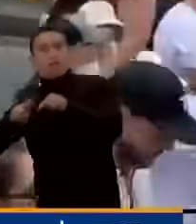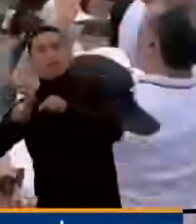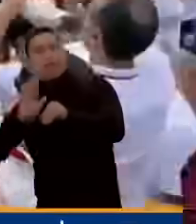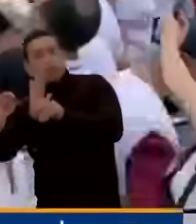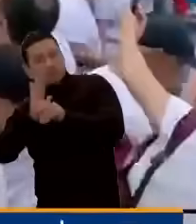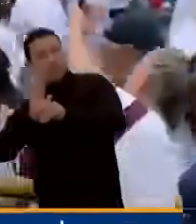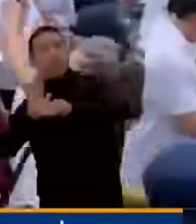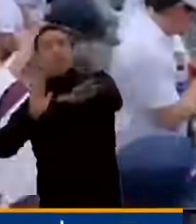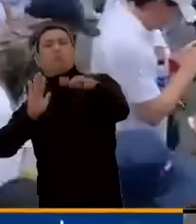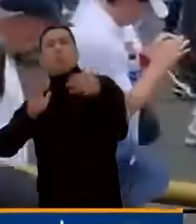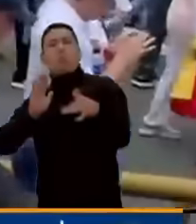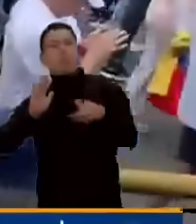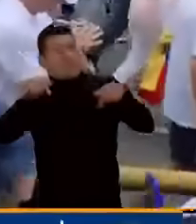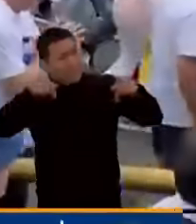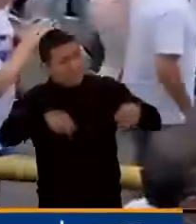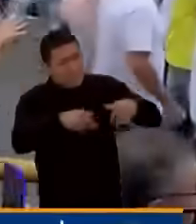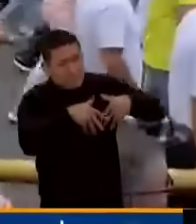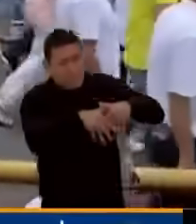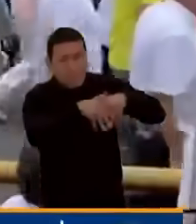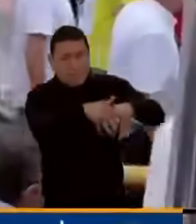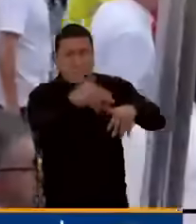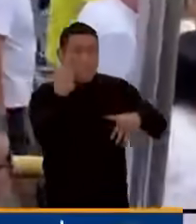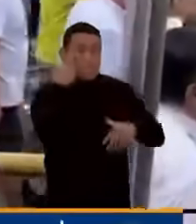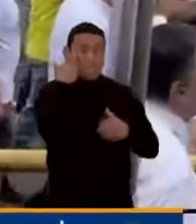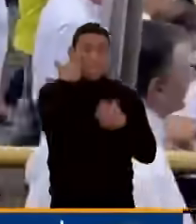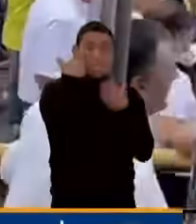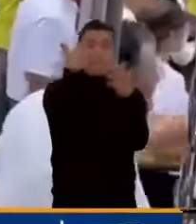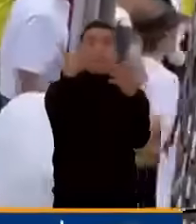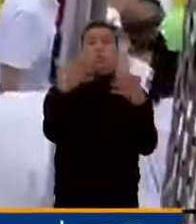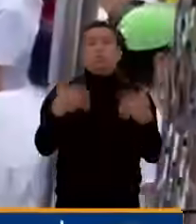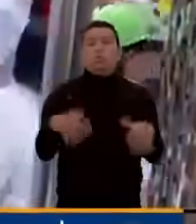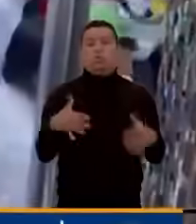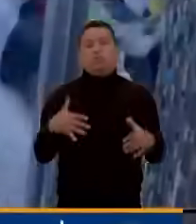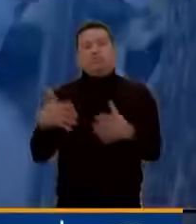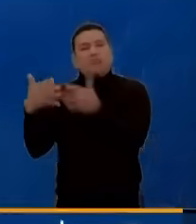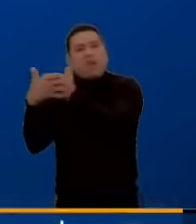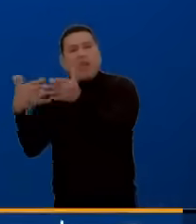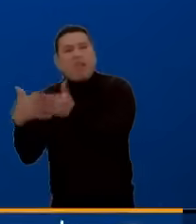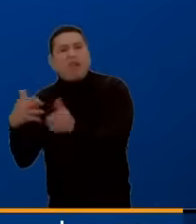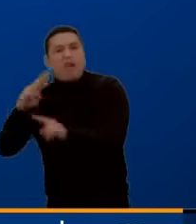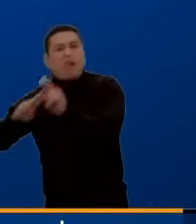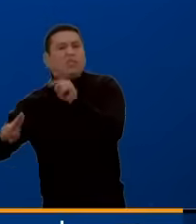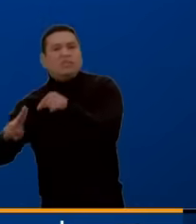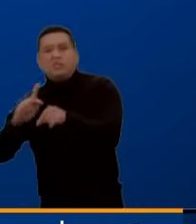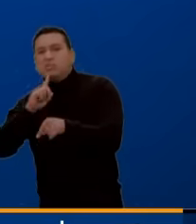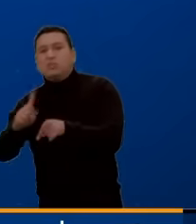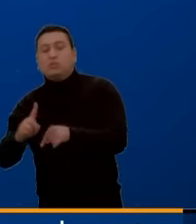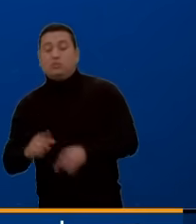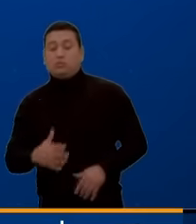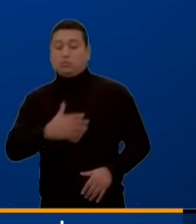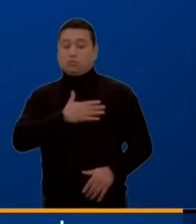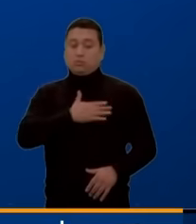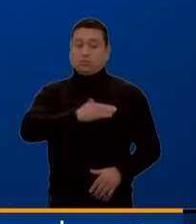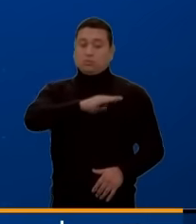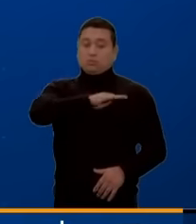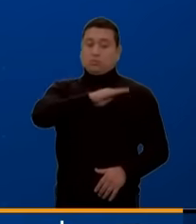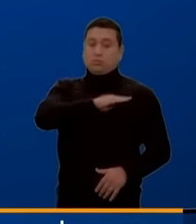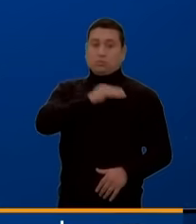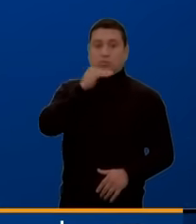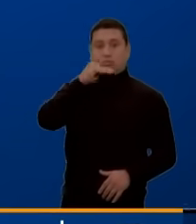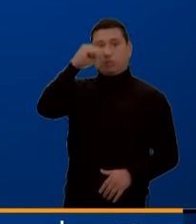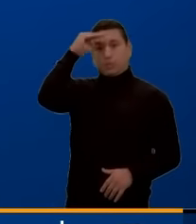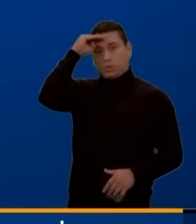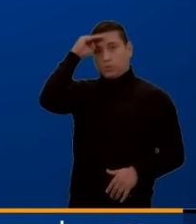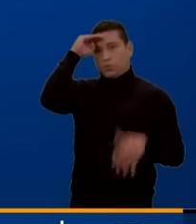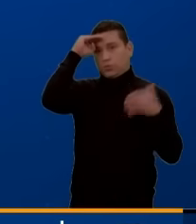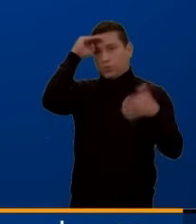fueron impresionantes. ¿Qué fue lo que dijo a través de su cuenta de X? Como alcalde de Medellín, doy un balance preliminar de las marchas. Son